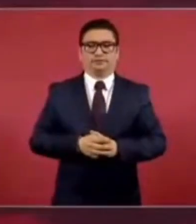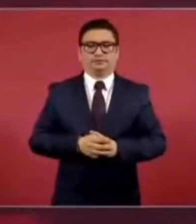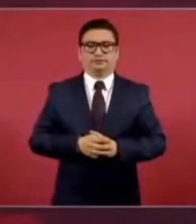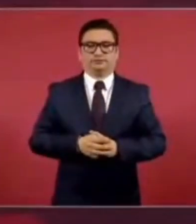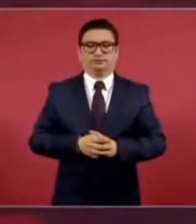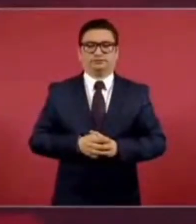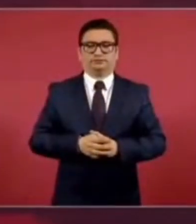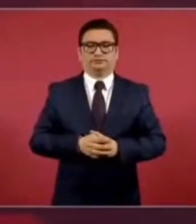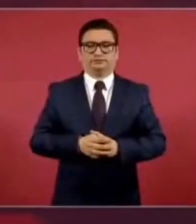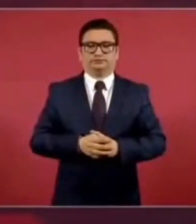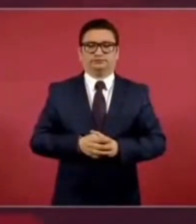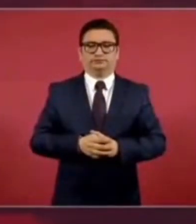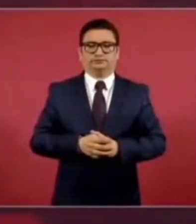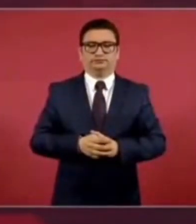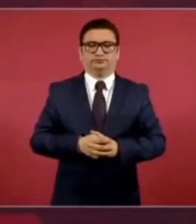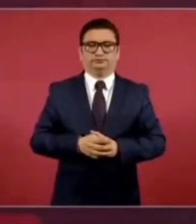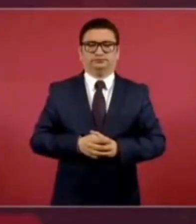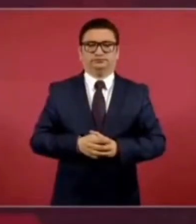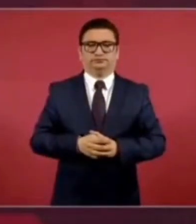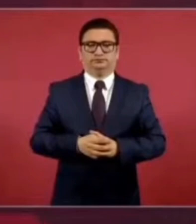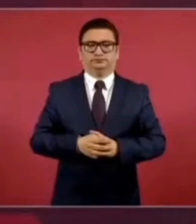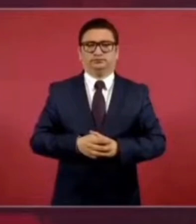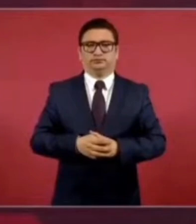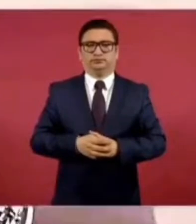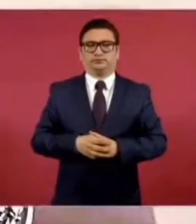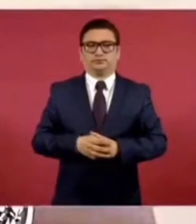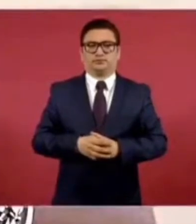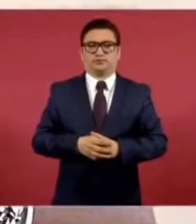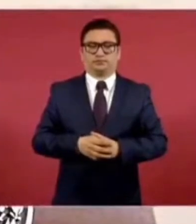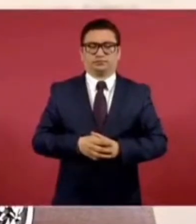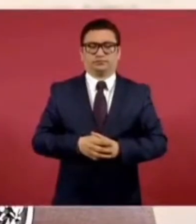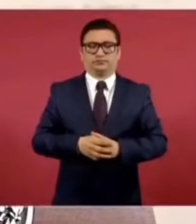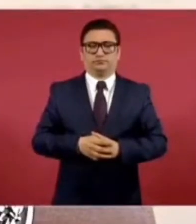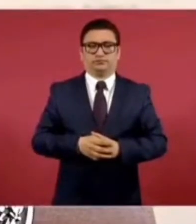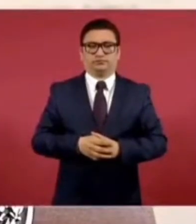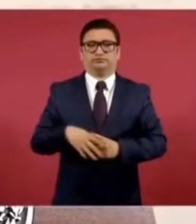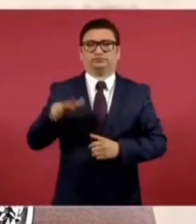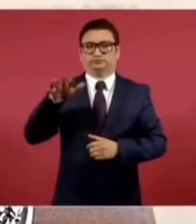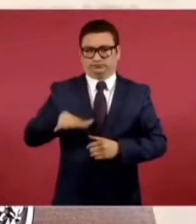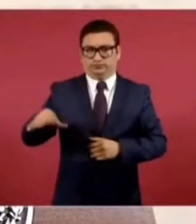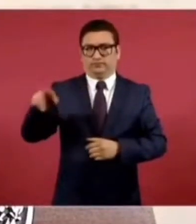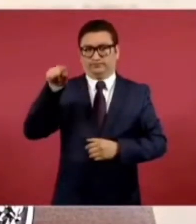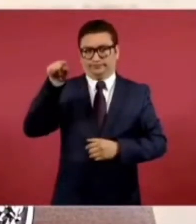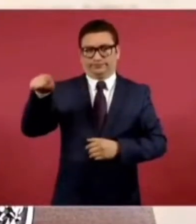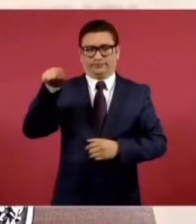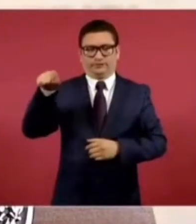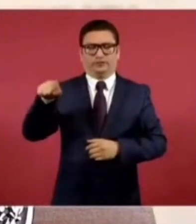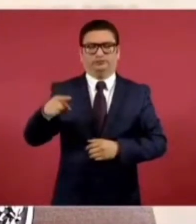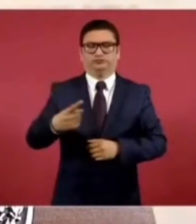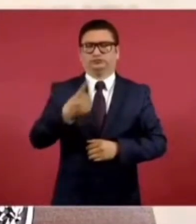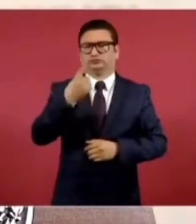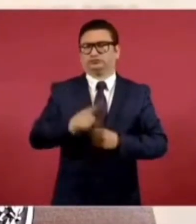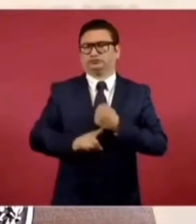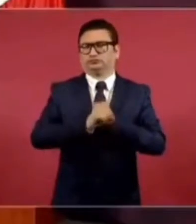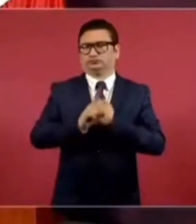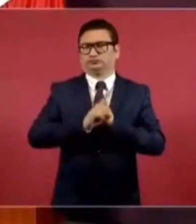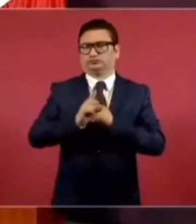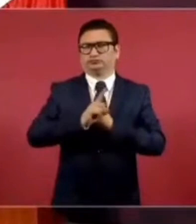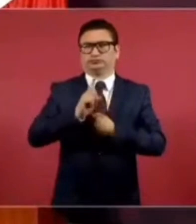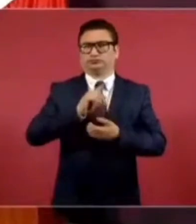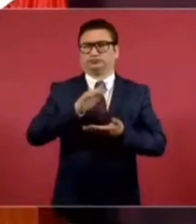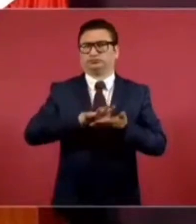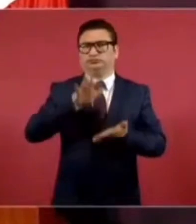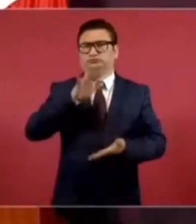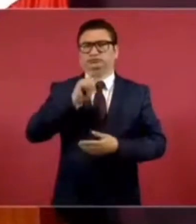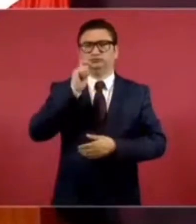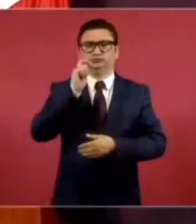apoyando en el caso de Baja California ahí el problema principal